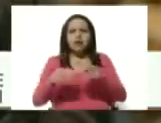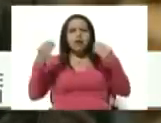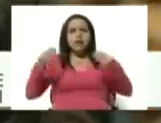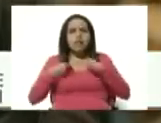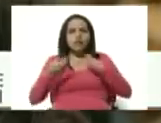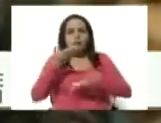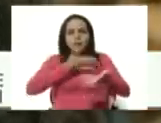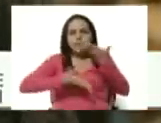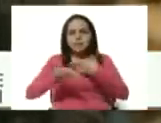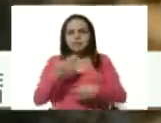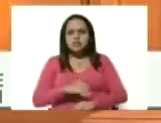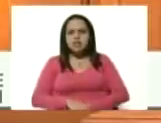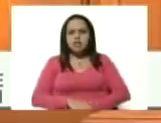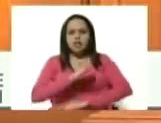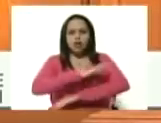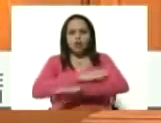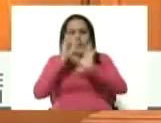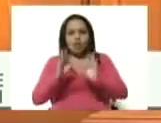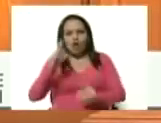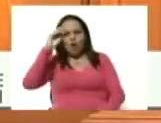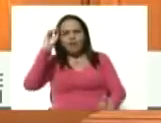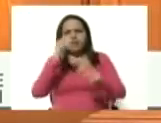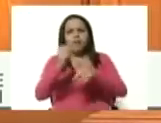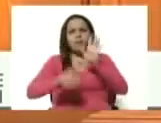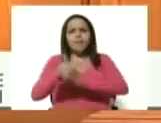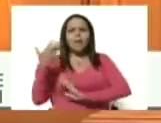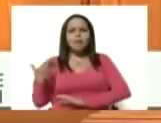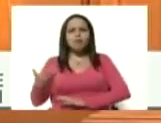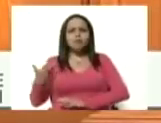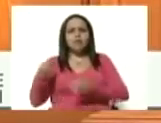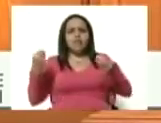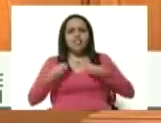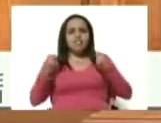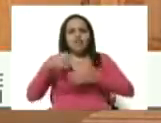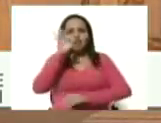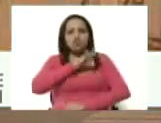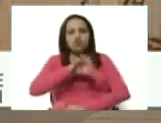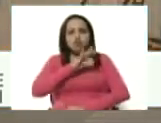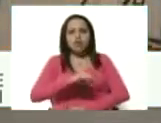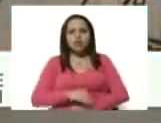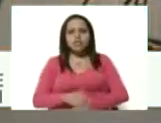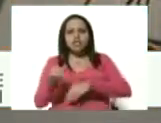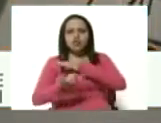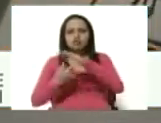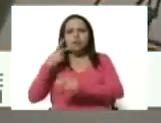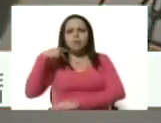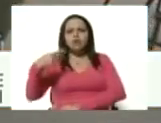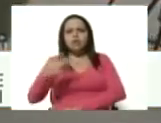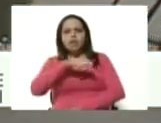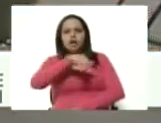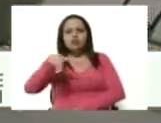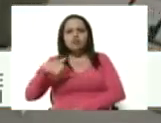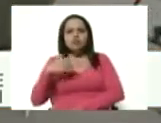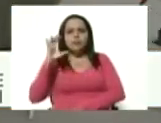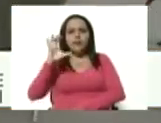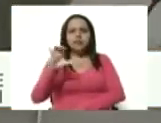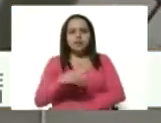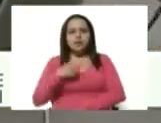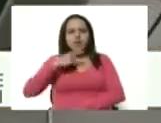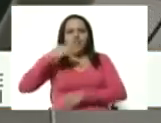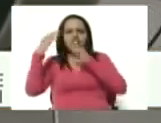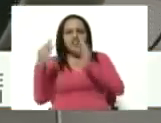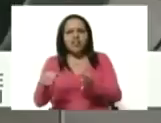convivencia, de armonía, que es el objetivo fundamental de la vida social, institucional y política de nuestro país. Por la